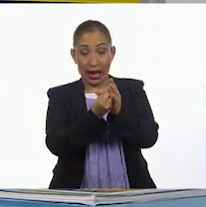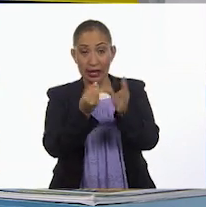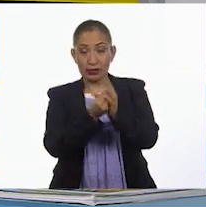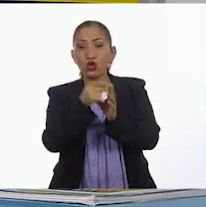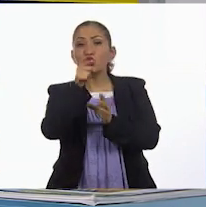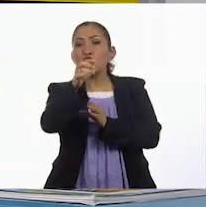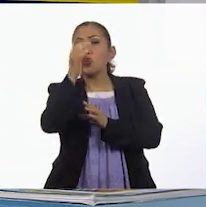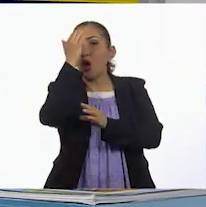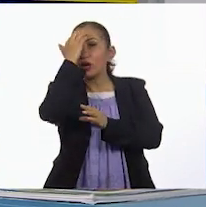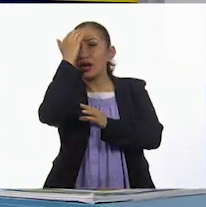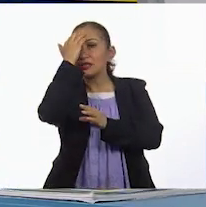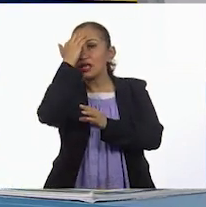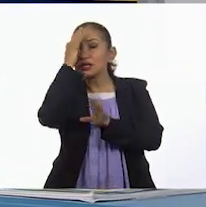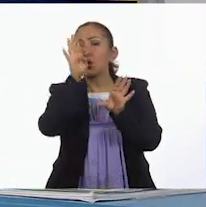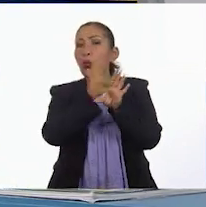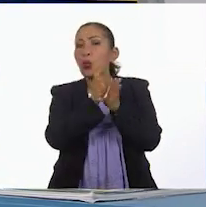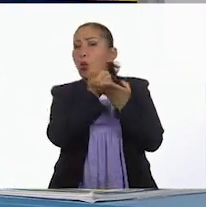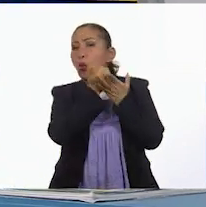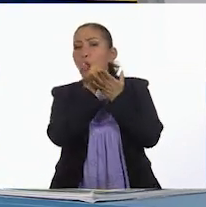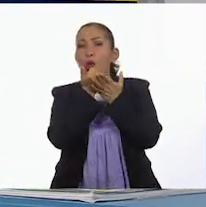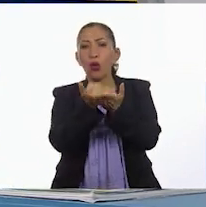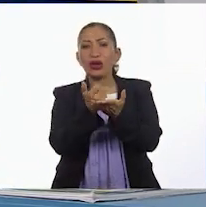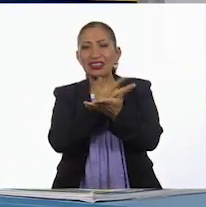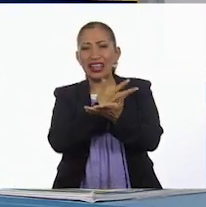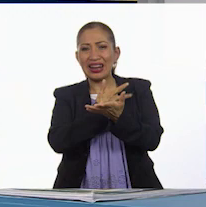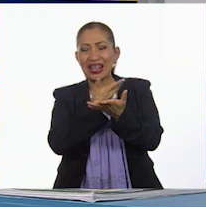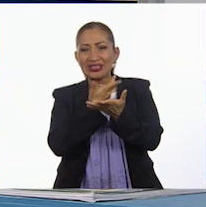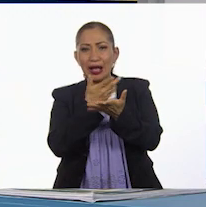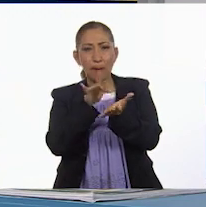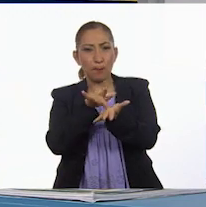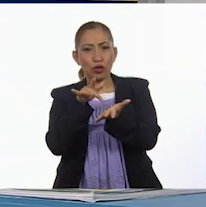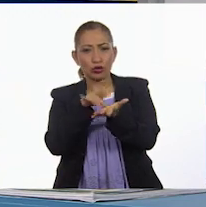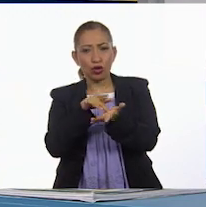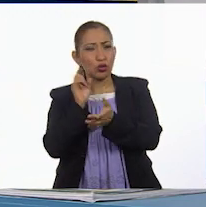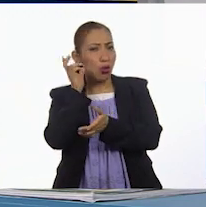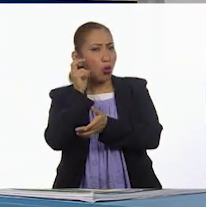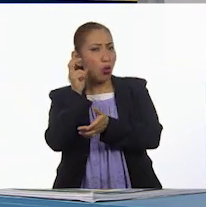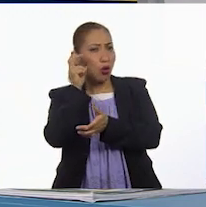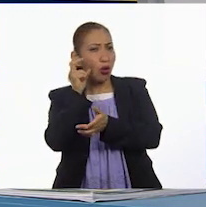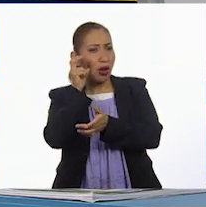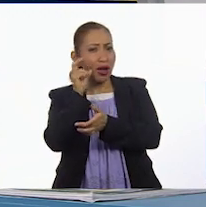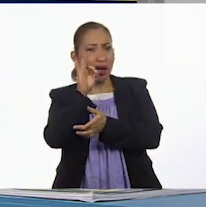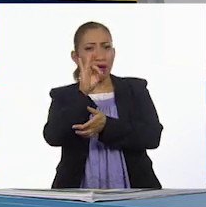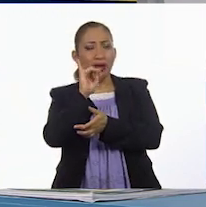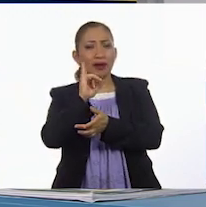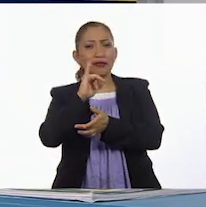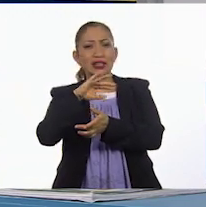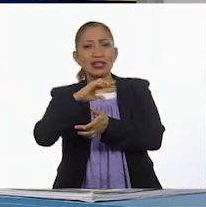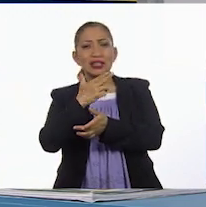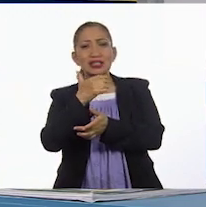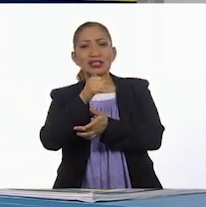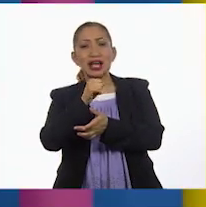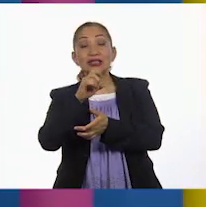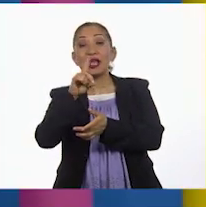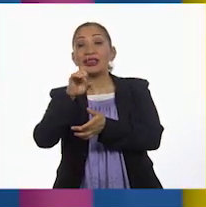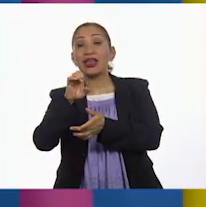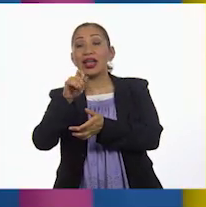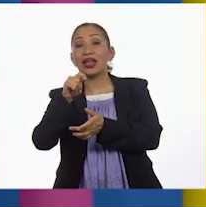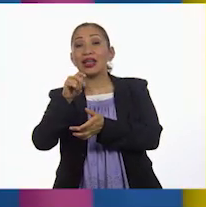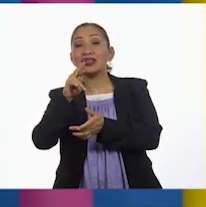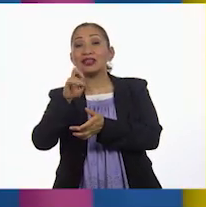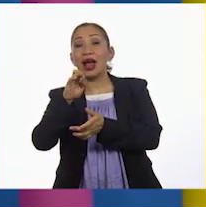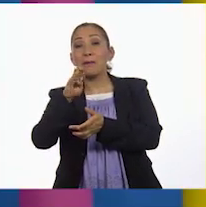tú conozcas esas herramientas con las que cuentas. ¿Y has escuchado alguna vez lo de las fichas de trabajo, María?